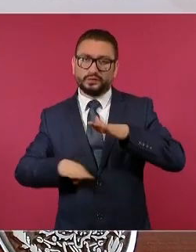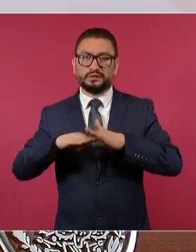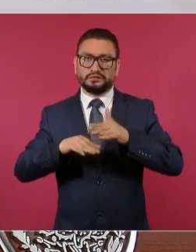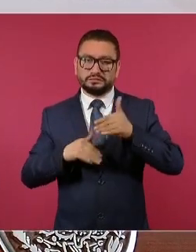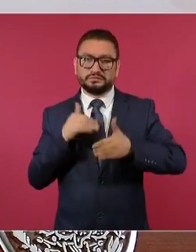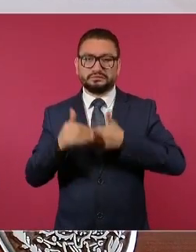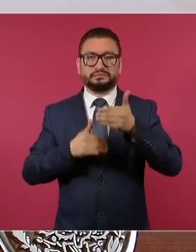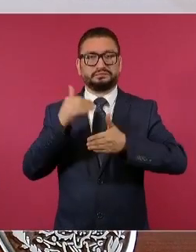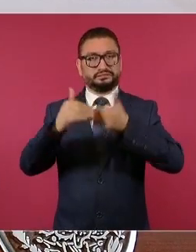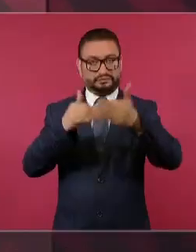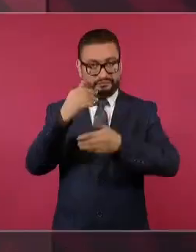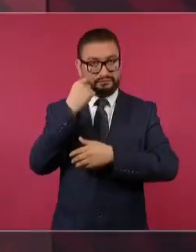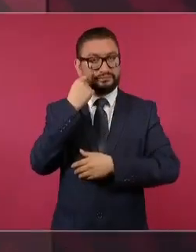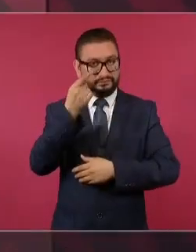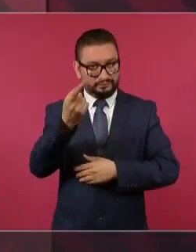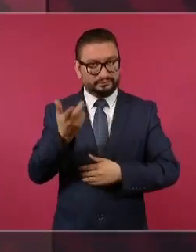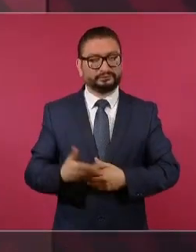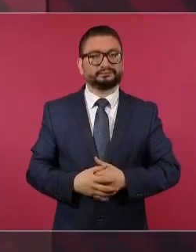Tienen esas cosas.